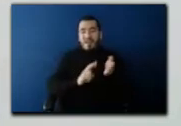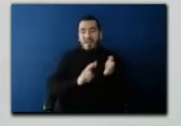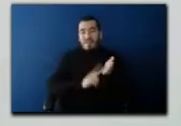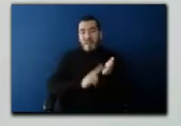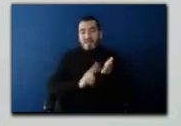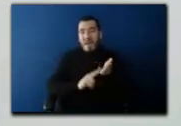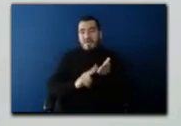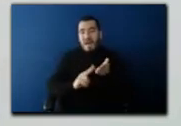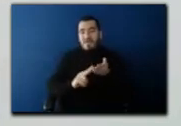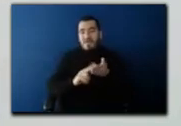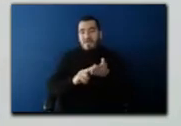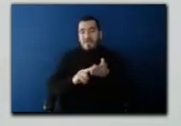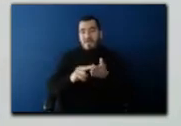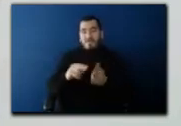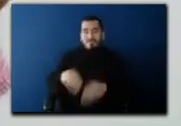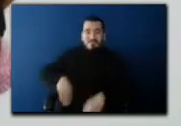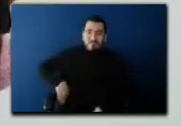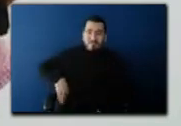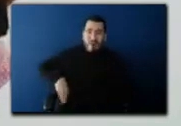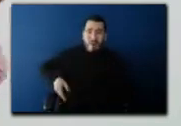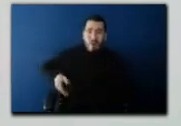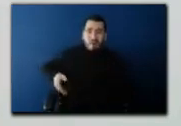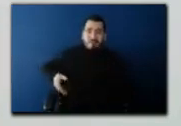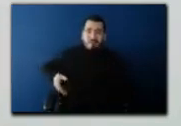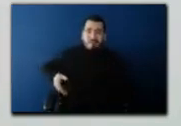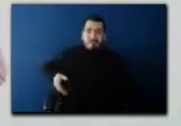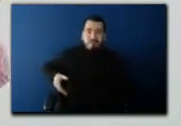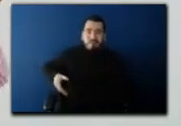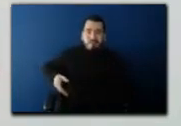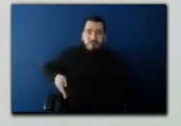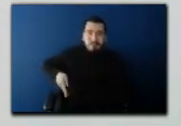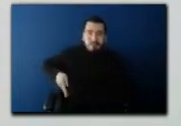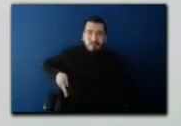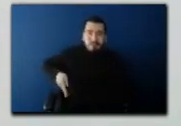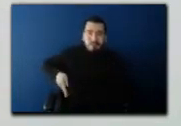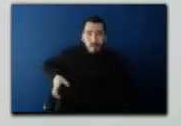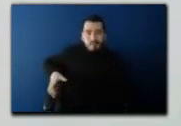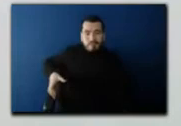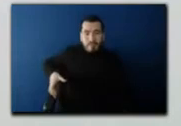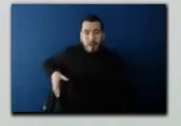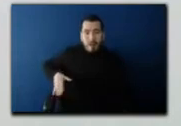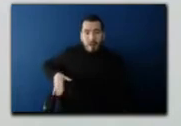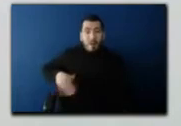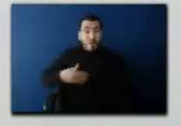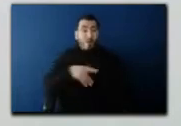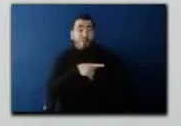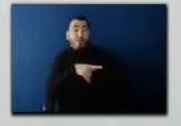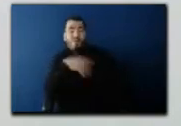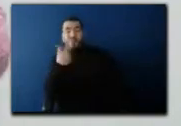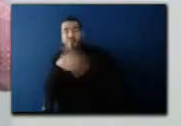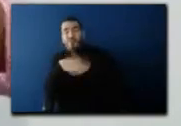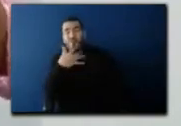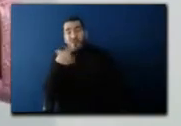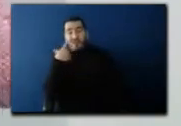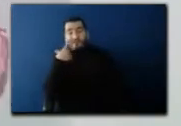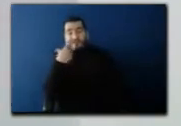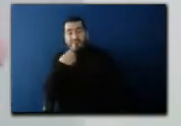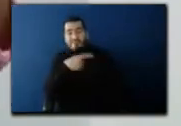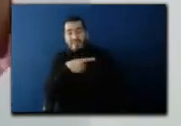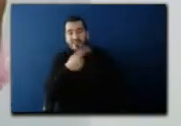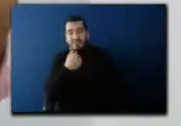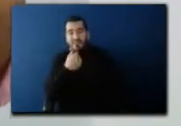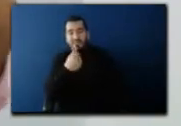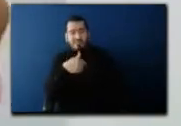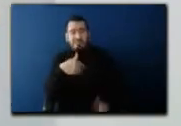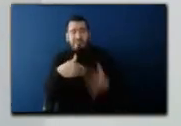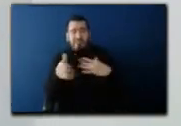Eso, y aquí atrás, se la metió uno aquí atrás y entre más gorda la billetera, uy, no importa qué tarjetas tuviera allá adentro, ¿no?